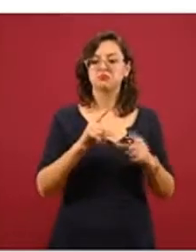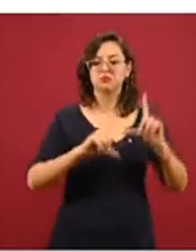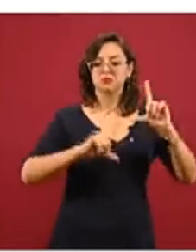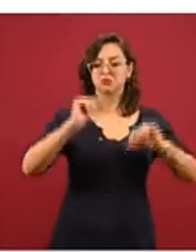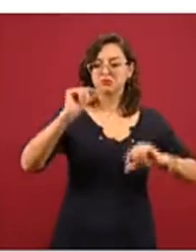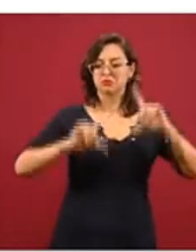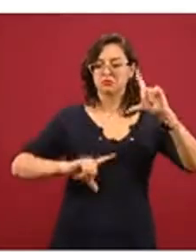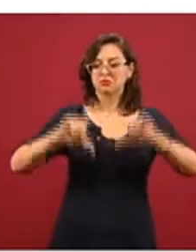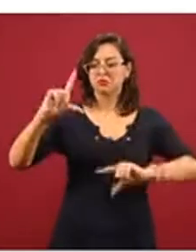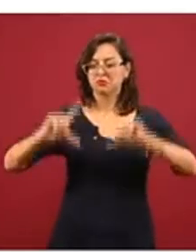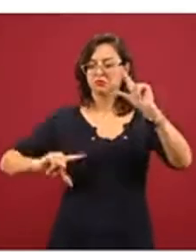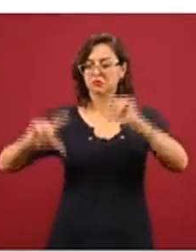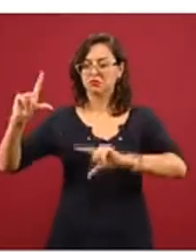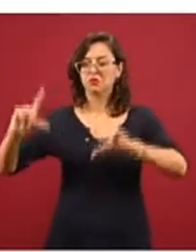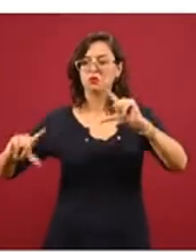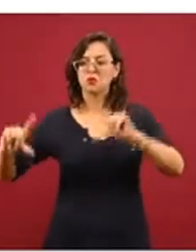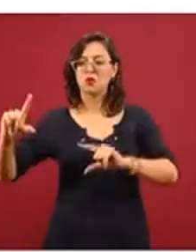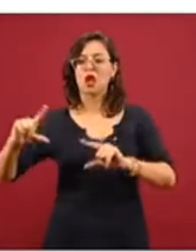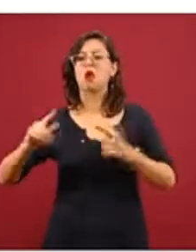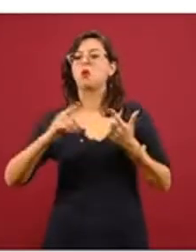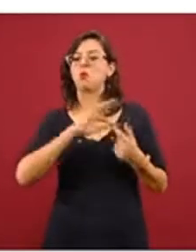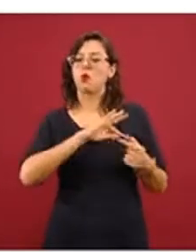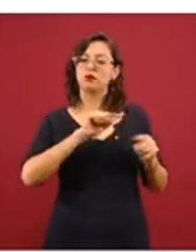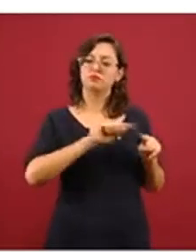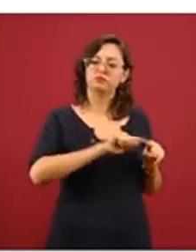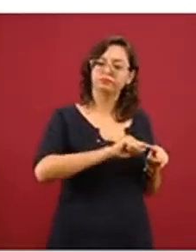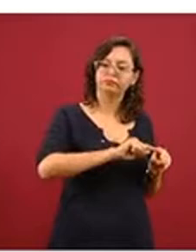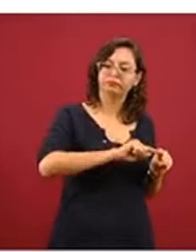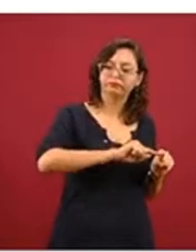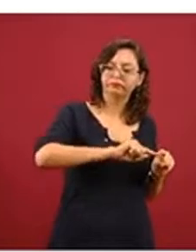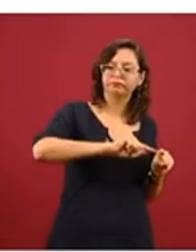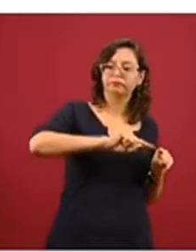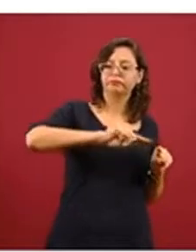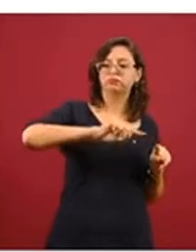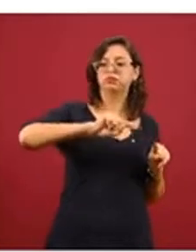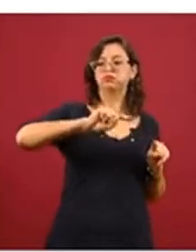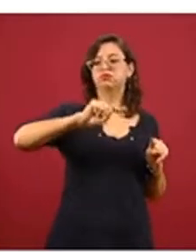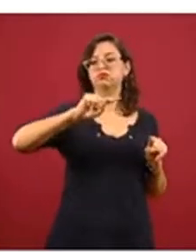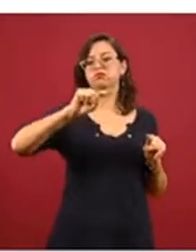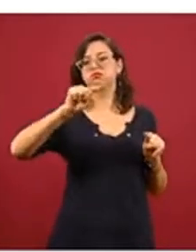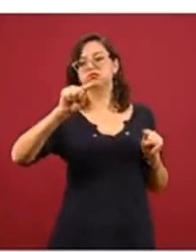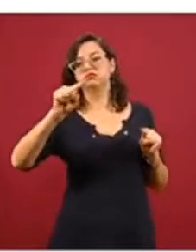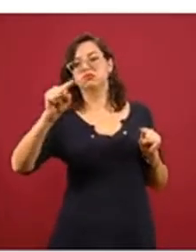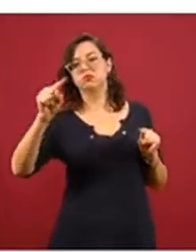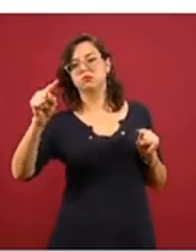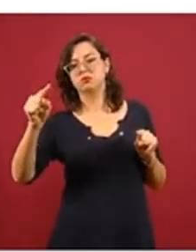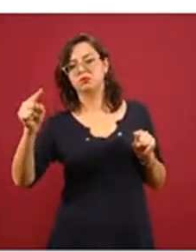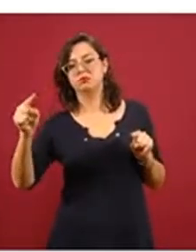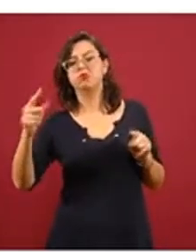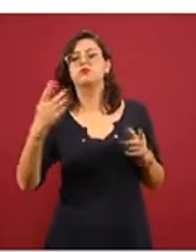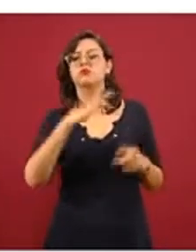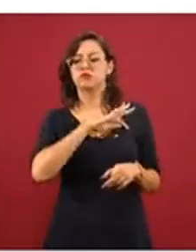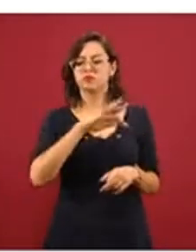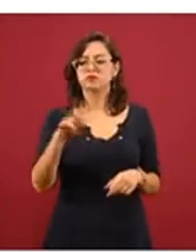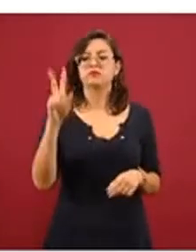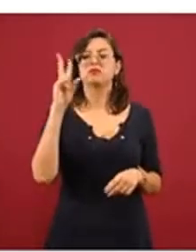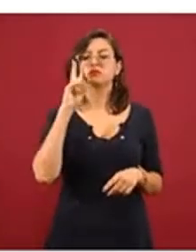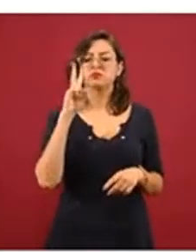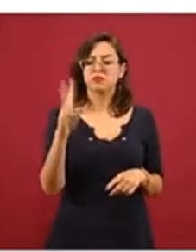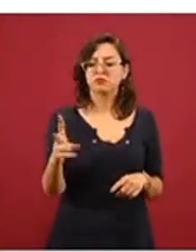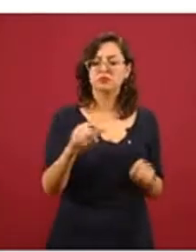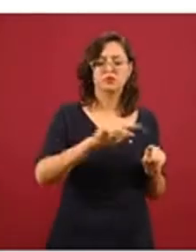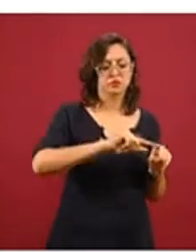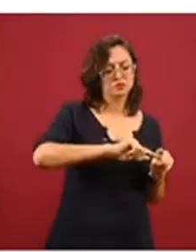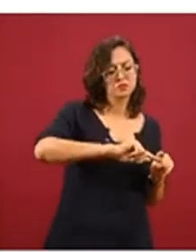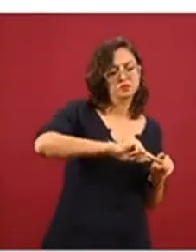los picos de cada uno de los días, y esta sería nuestra tendencia. Vemos que esta es una tendencia